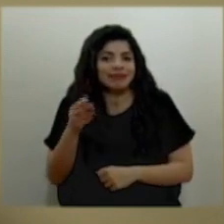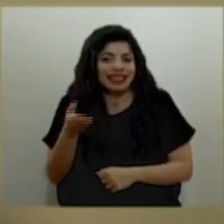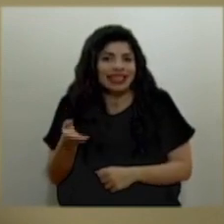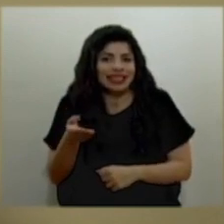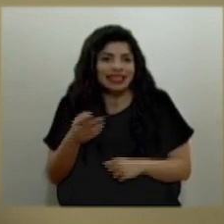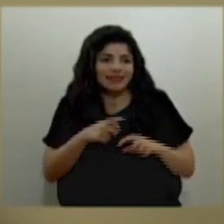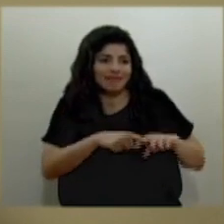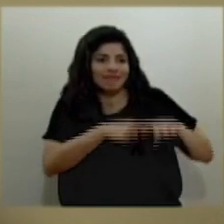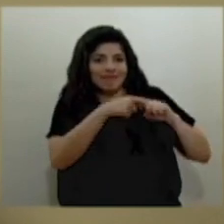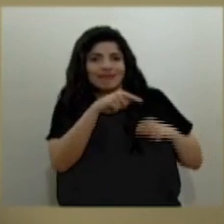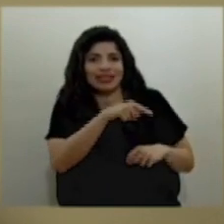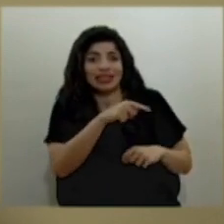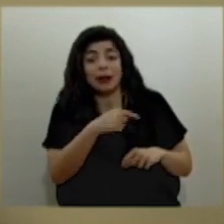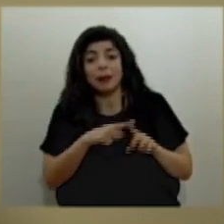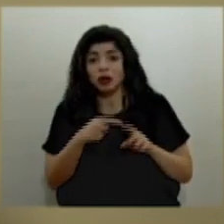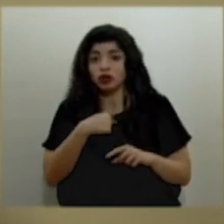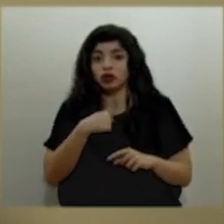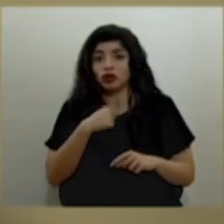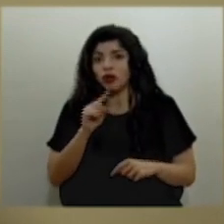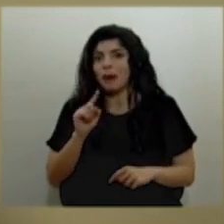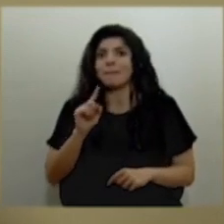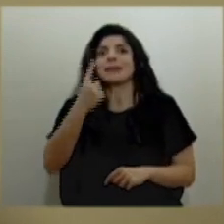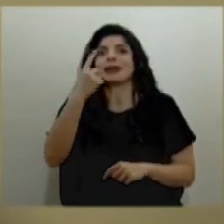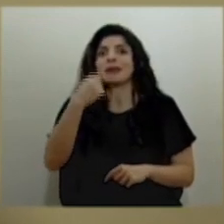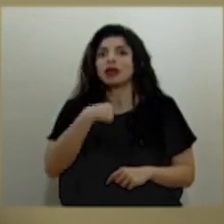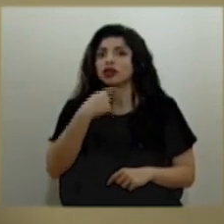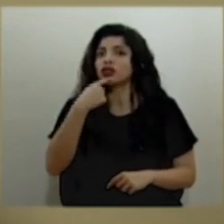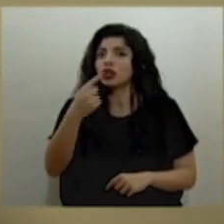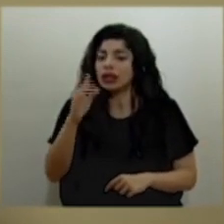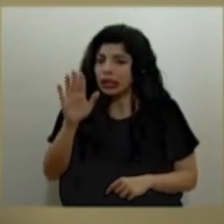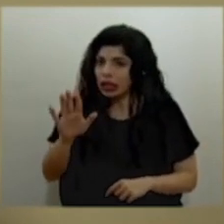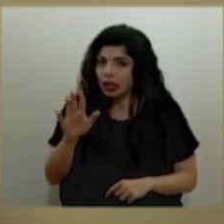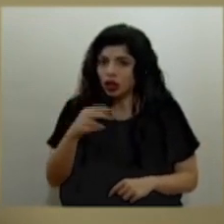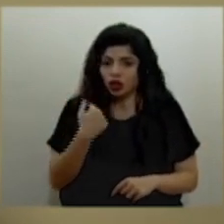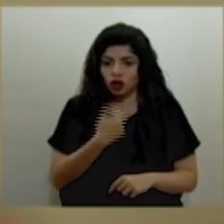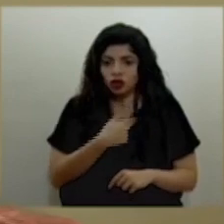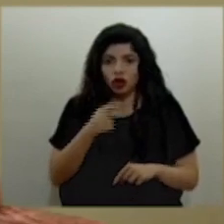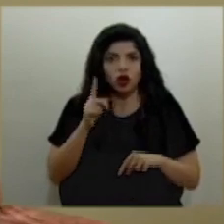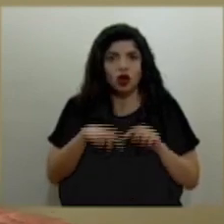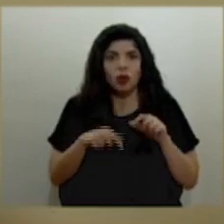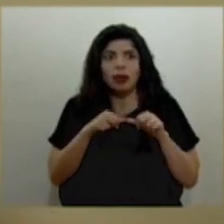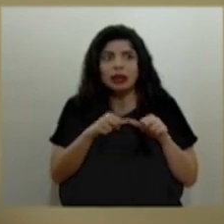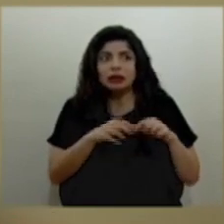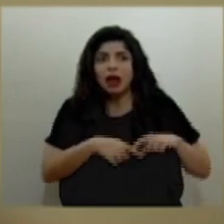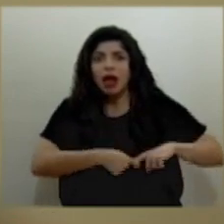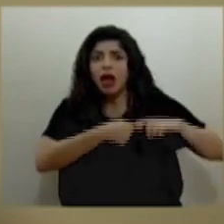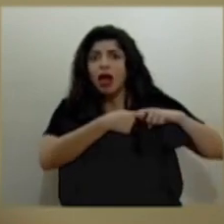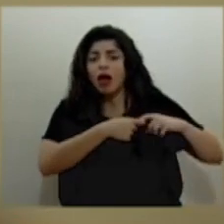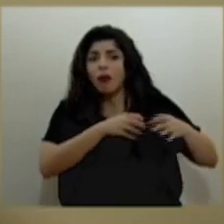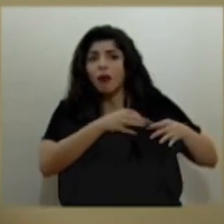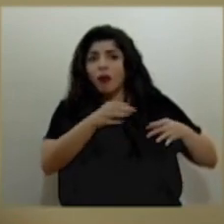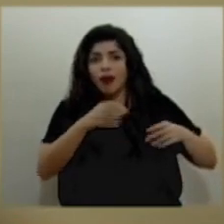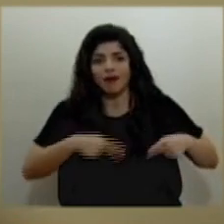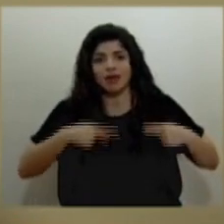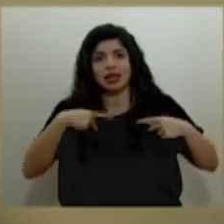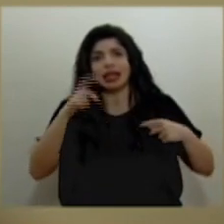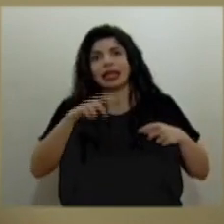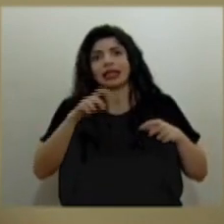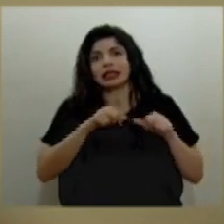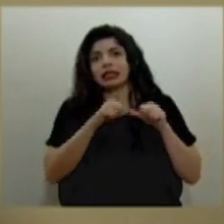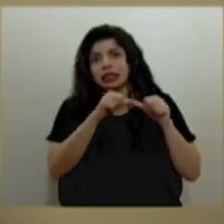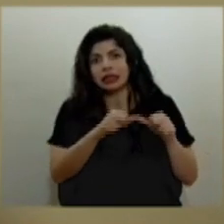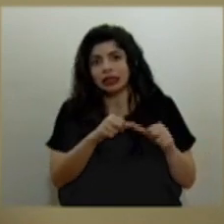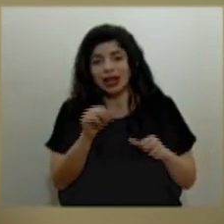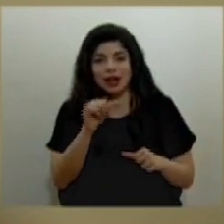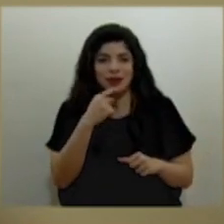que haberse suspendido. Sin embargo, yo fui el primero, ¿verdad?, que levanté la mano y le dije, bueno, o sea, no podemos seguir suspendiendo tanto, porque también la vida tiene que continuar.